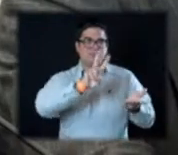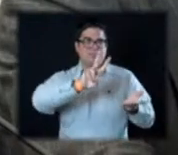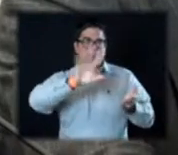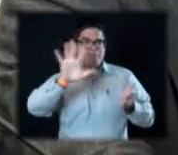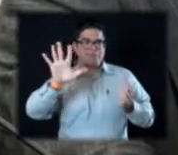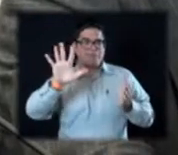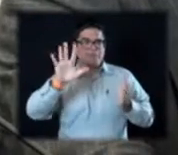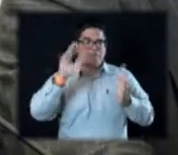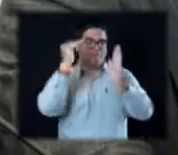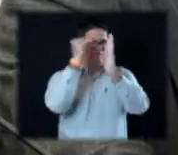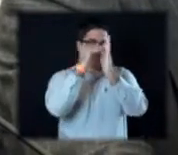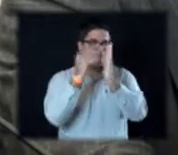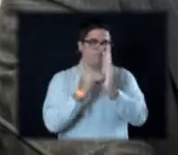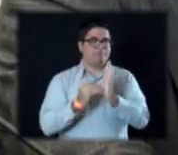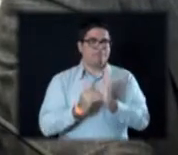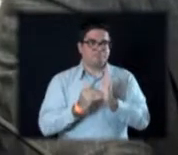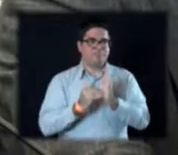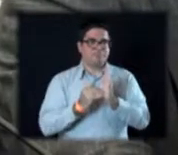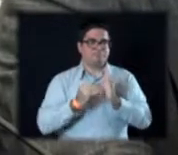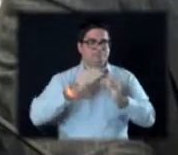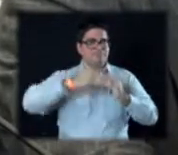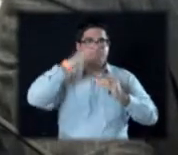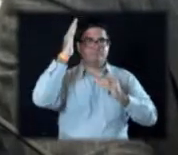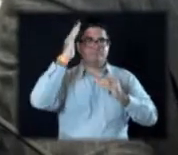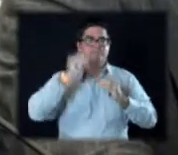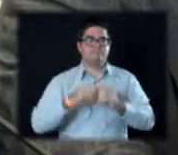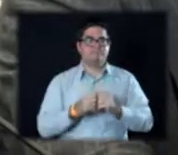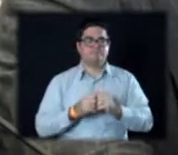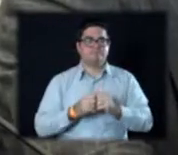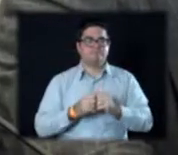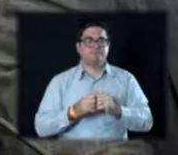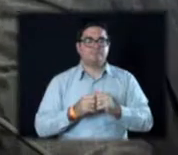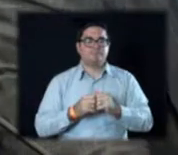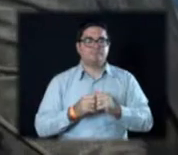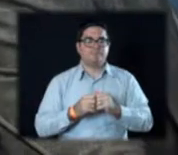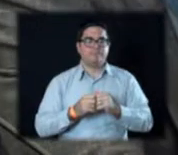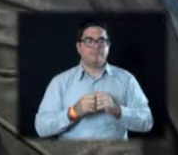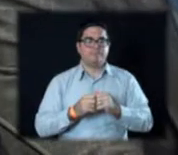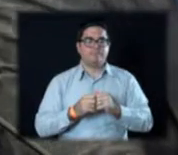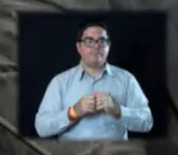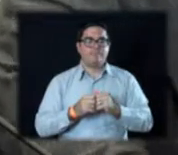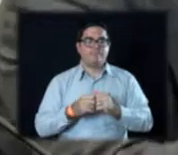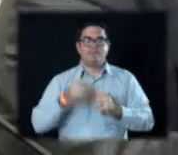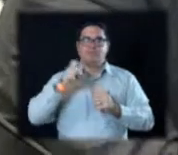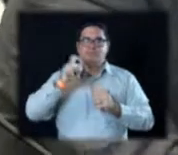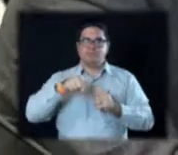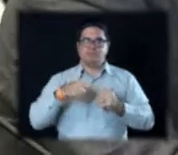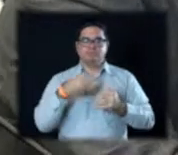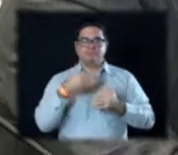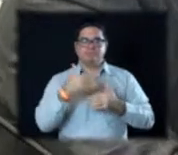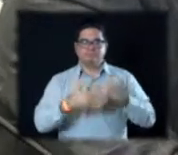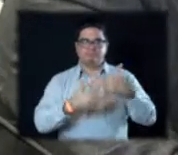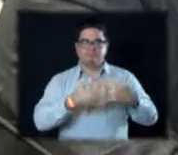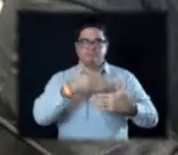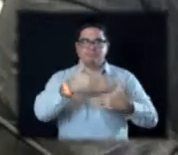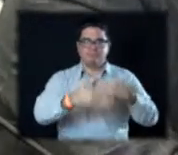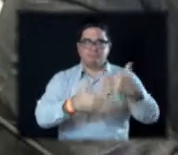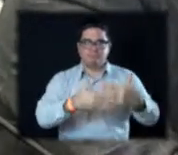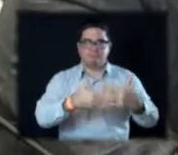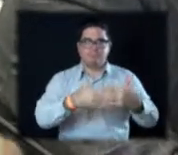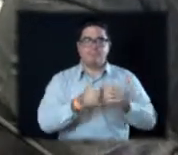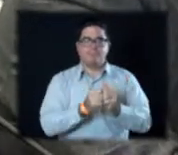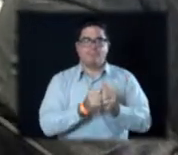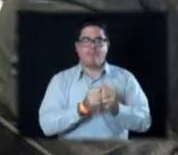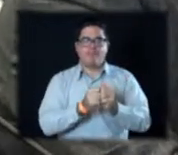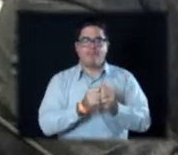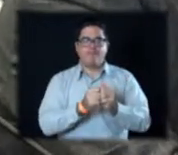Estos fondos exceden 25 mil millones este año. Como ustedes saben, en los últimos meses hemos tomado una serie de pasos